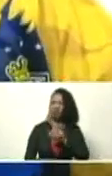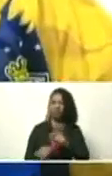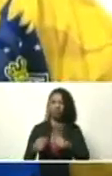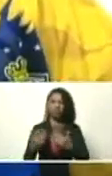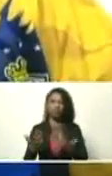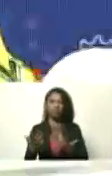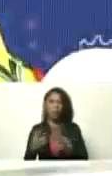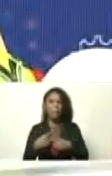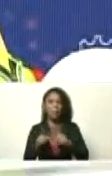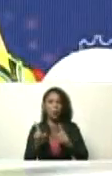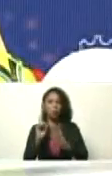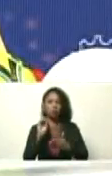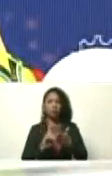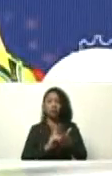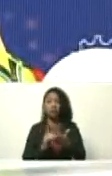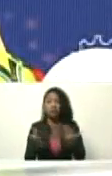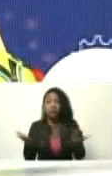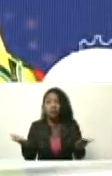una discriminación.